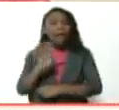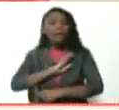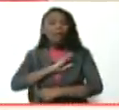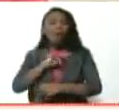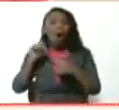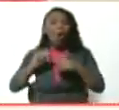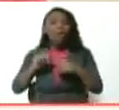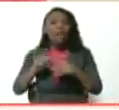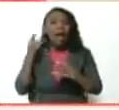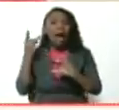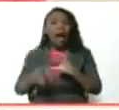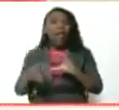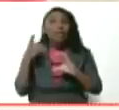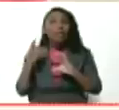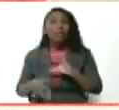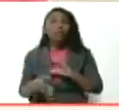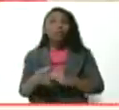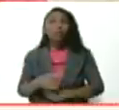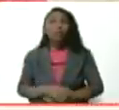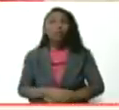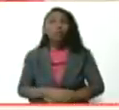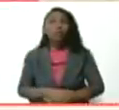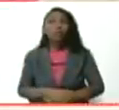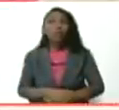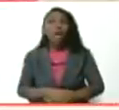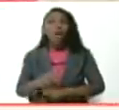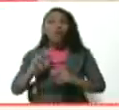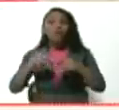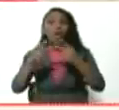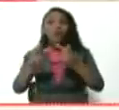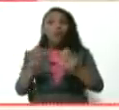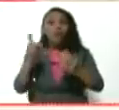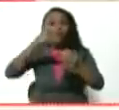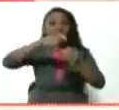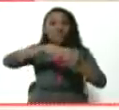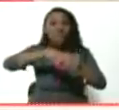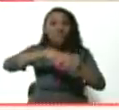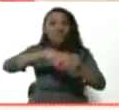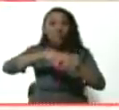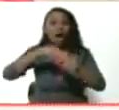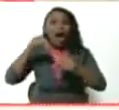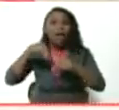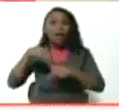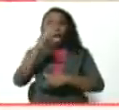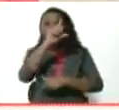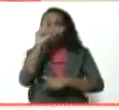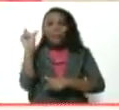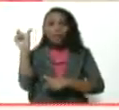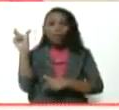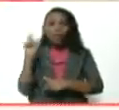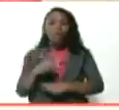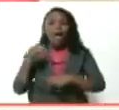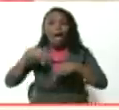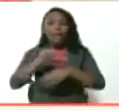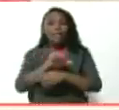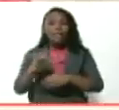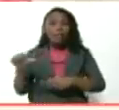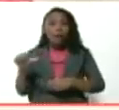la carnetización de los nuevos militantes y las nuevas militantes. Esta semana